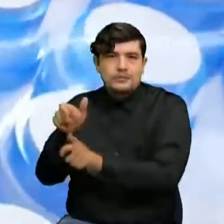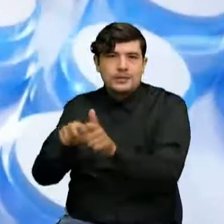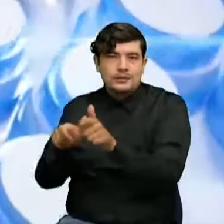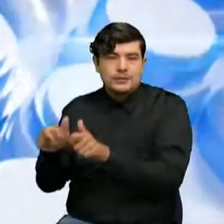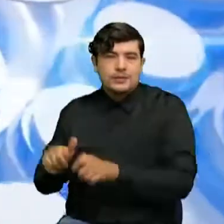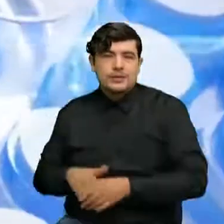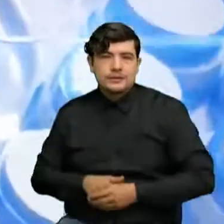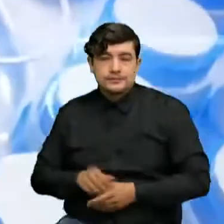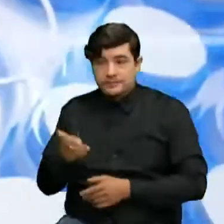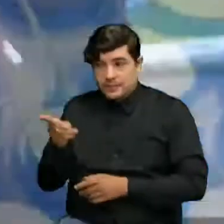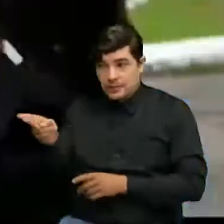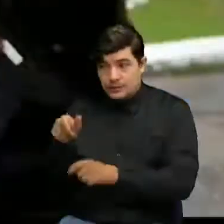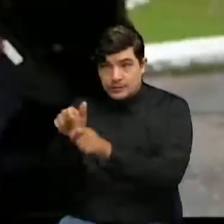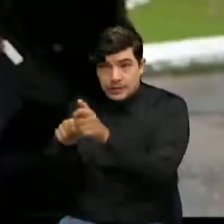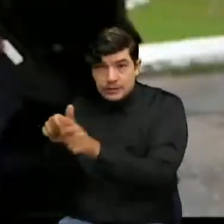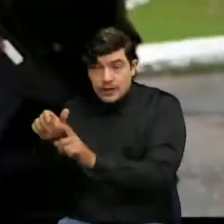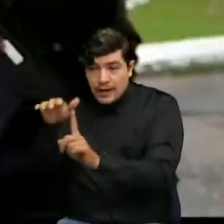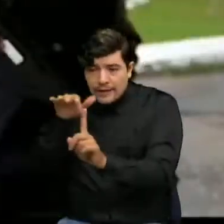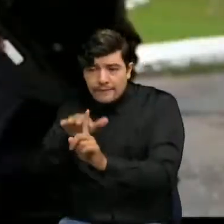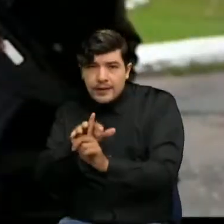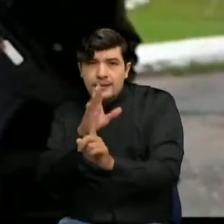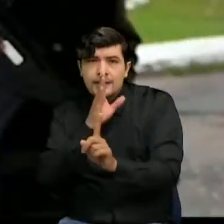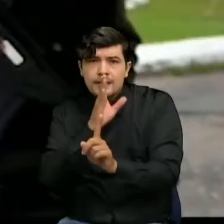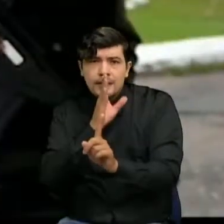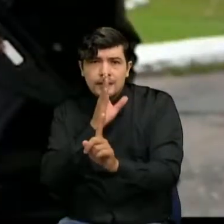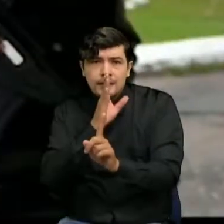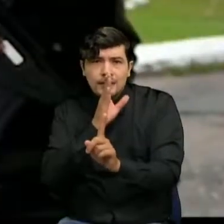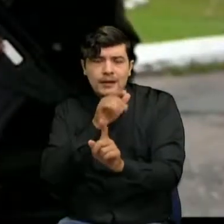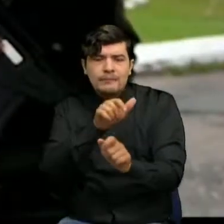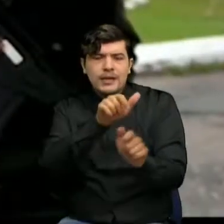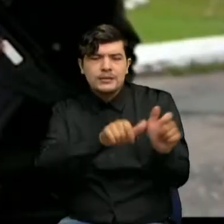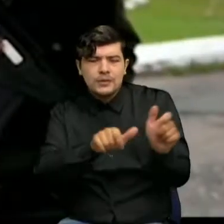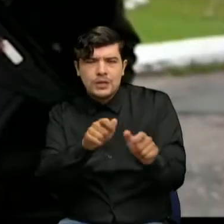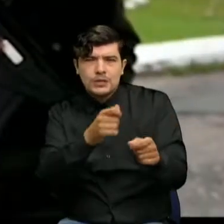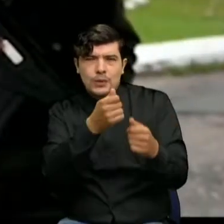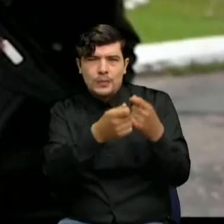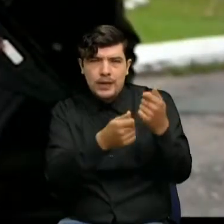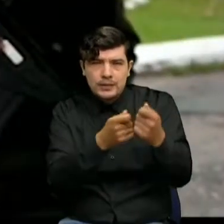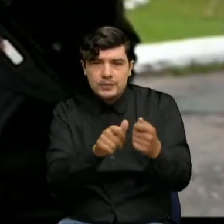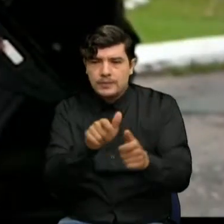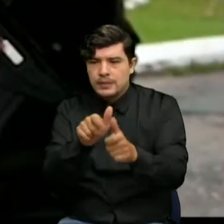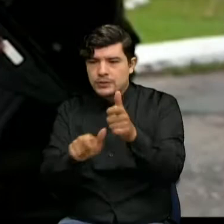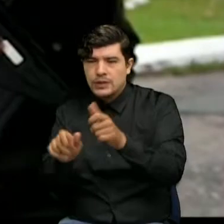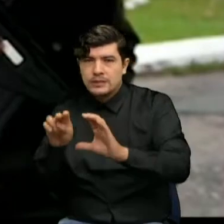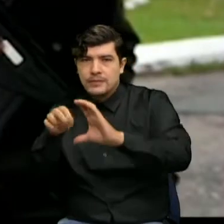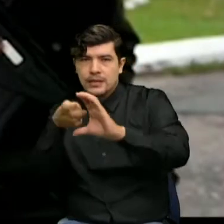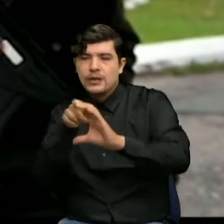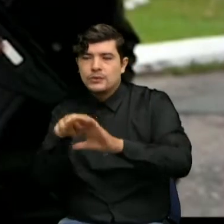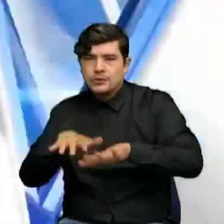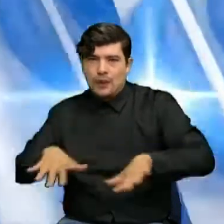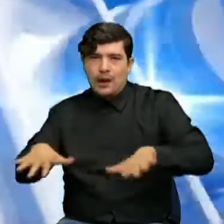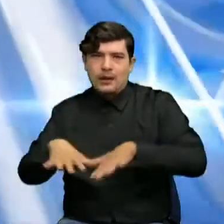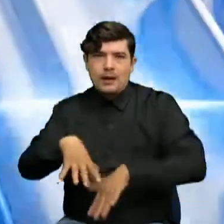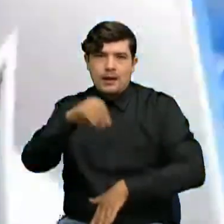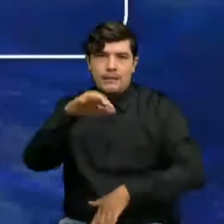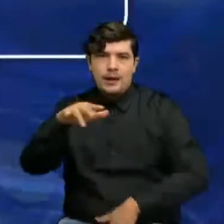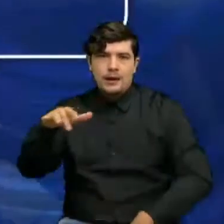Estos delincuentes afectaban a personas comerciantes y mineros de esta región del Magdalena Medio.